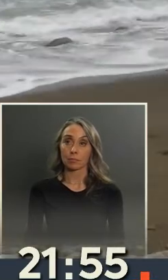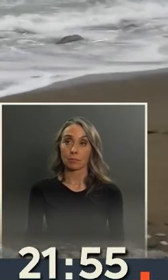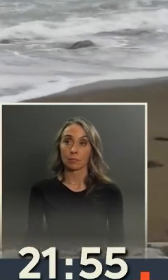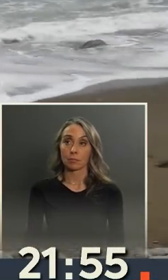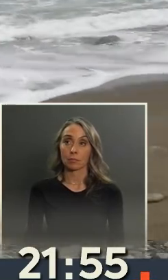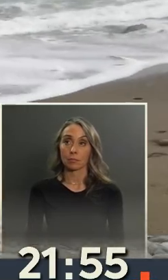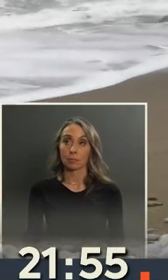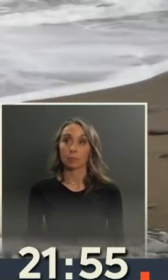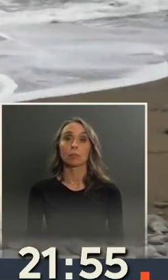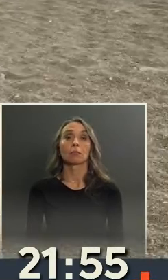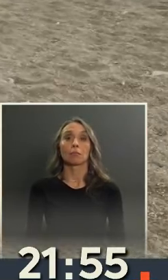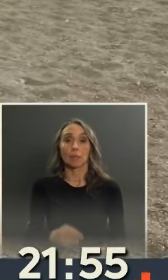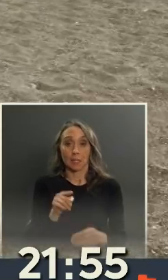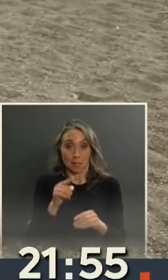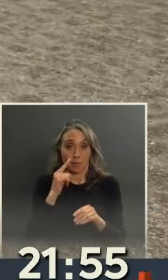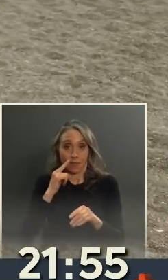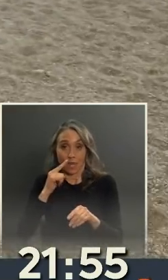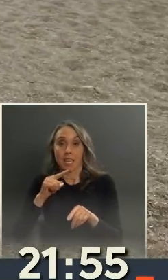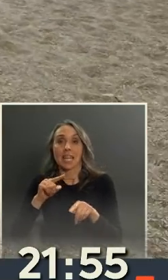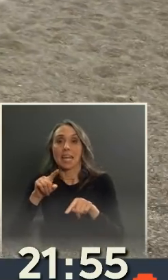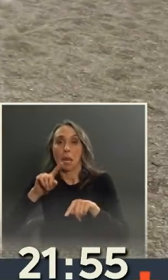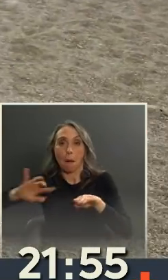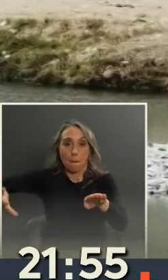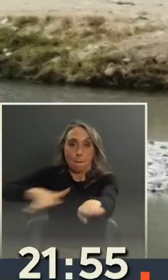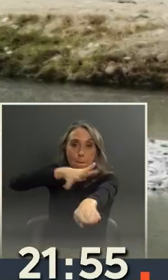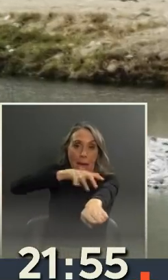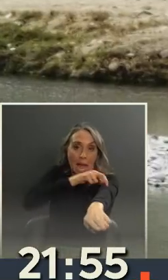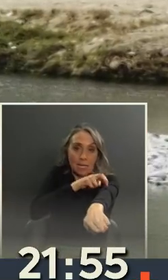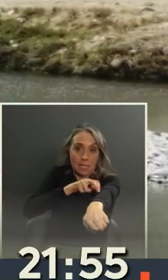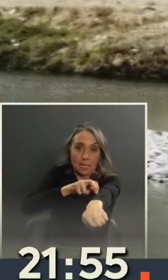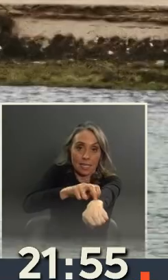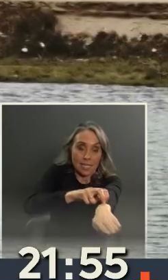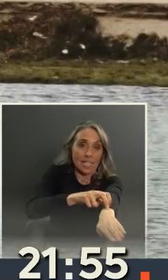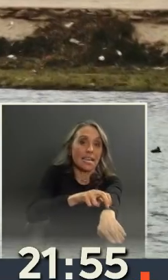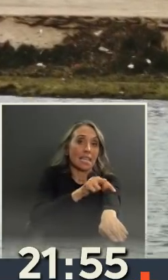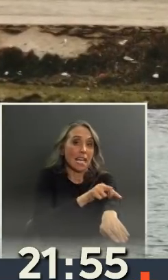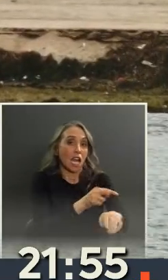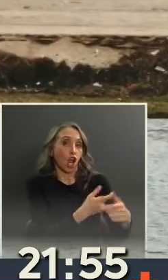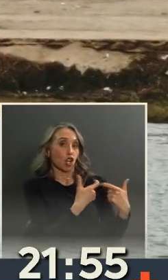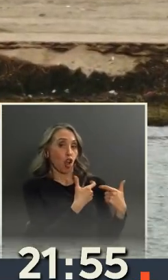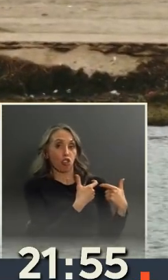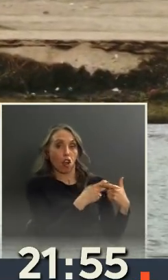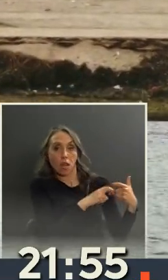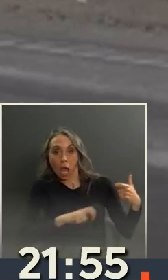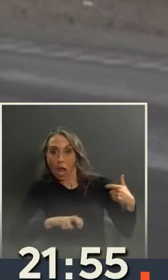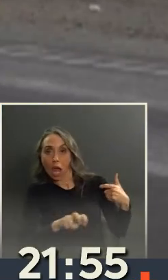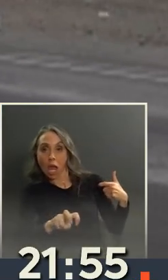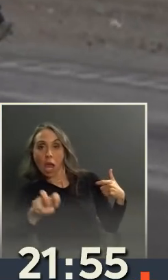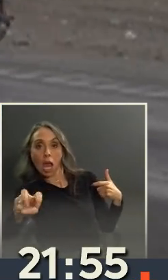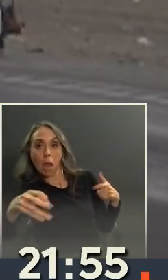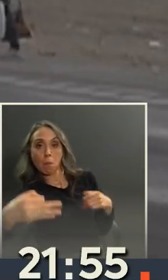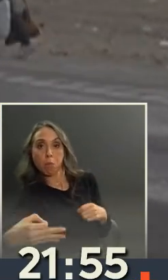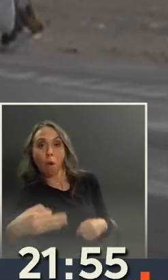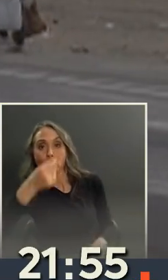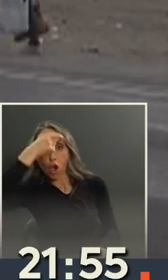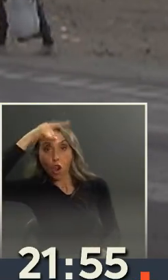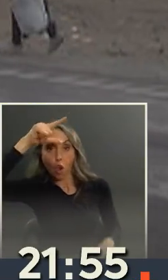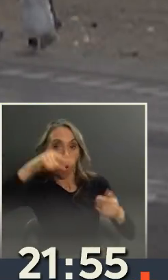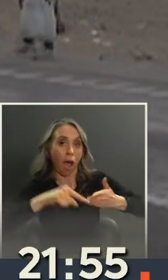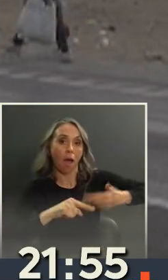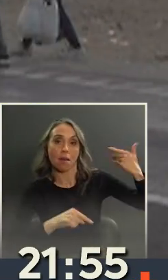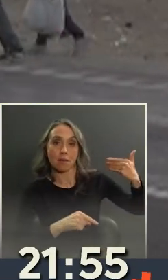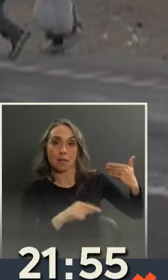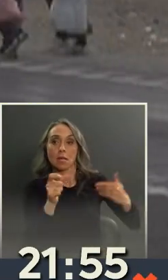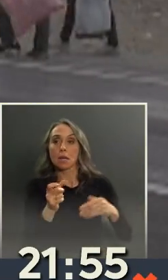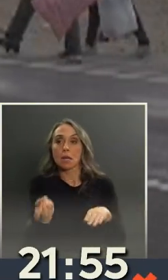Tras cruzar por la orilla de la playa, al otro lado del Loa, lejos del control, comienzan a juntarse los migrantes que llegaron en transportes